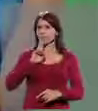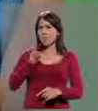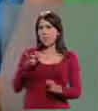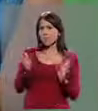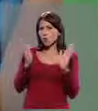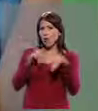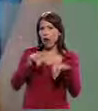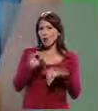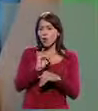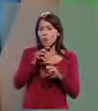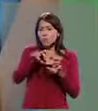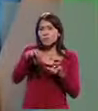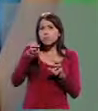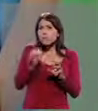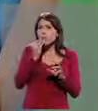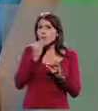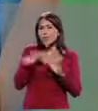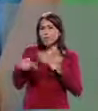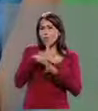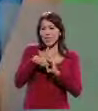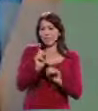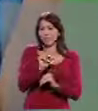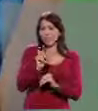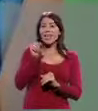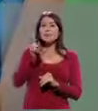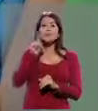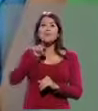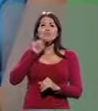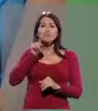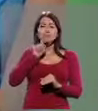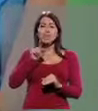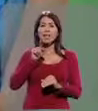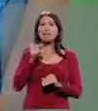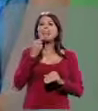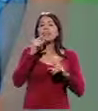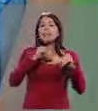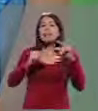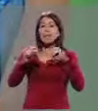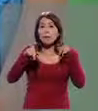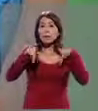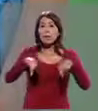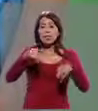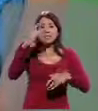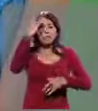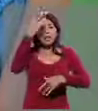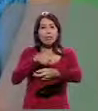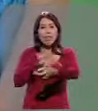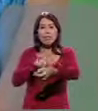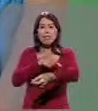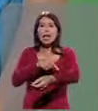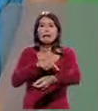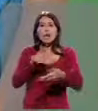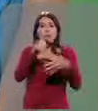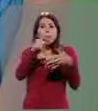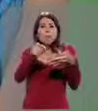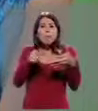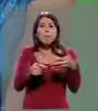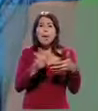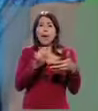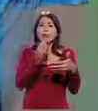no hay como unas comidas prohibidas eso es uno de los mitos que tal vez se maneja verdad que los diabéticos tienen como una lista de alimentos